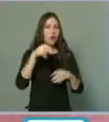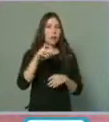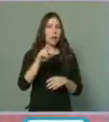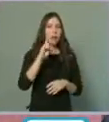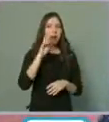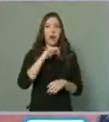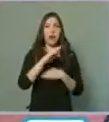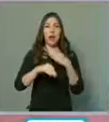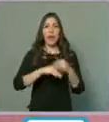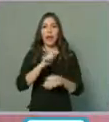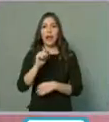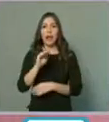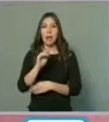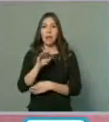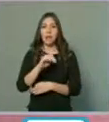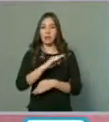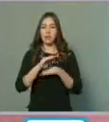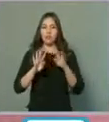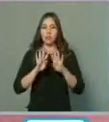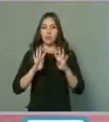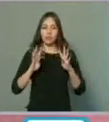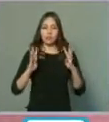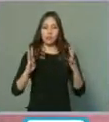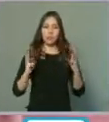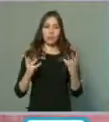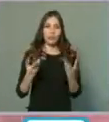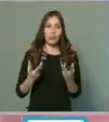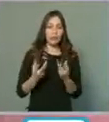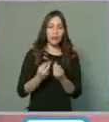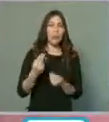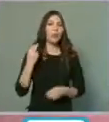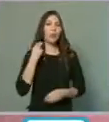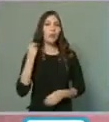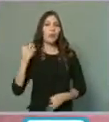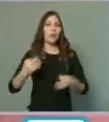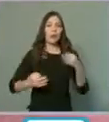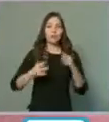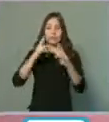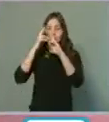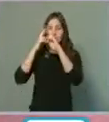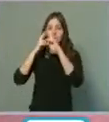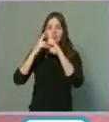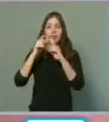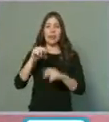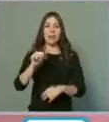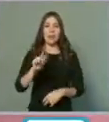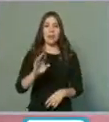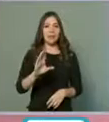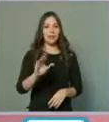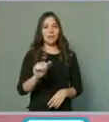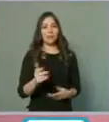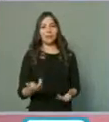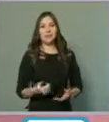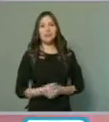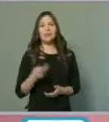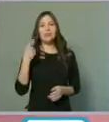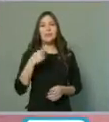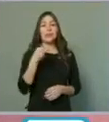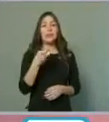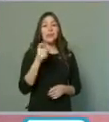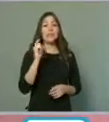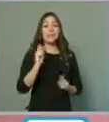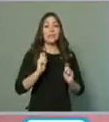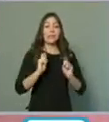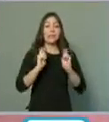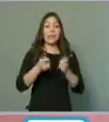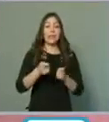reúnen frente al notario, frente al juez y de manera muy solemne la albacea. Exacto. Pues realmente no es un título nobiliario, es más bien